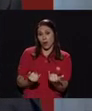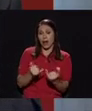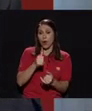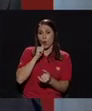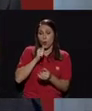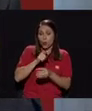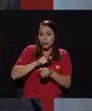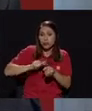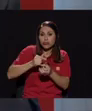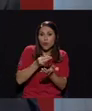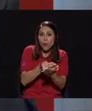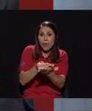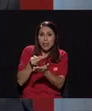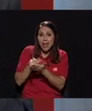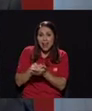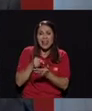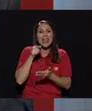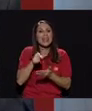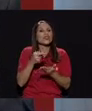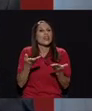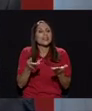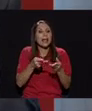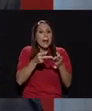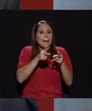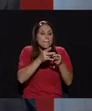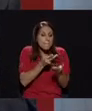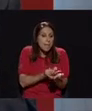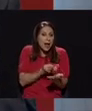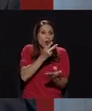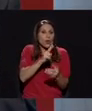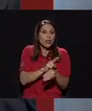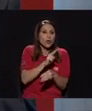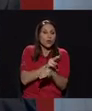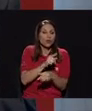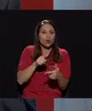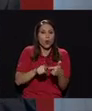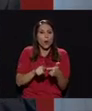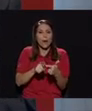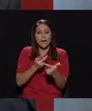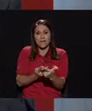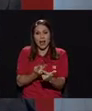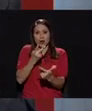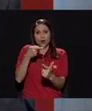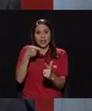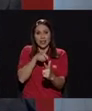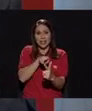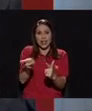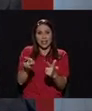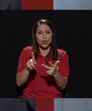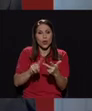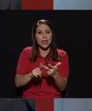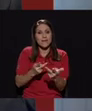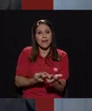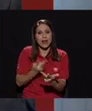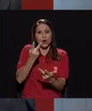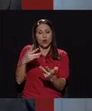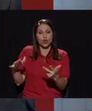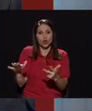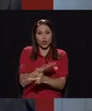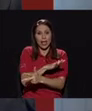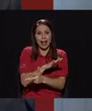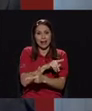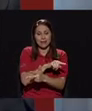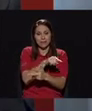a valor de uso y valor indirecto y valor total del ecosistema. Y lo que